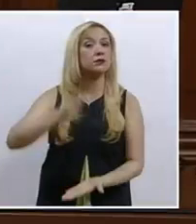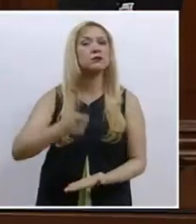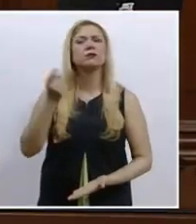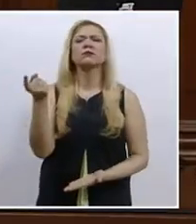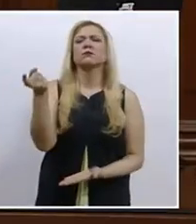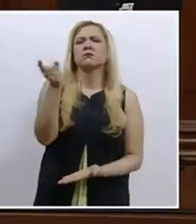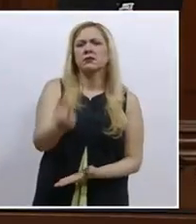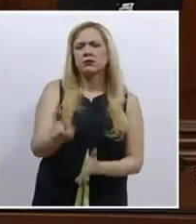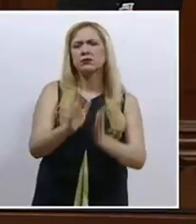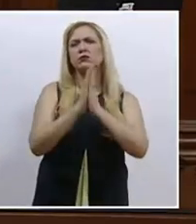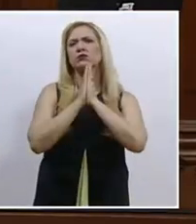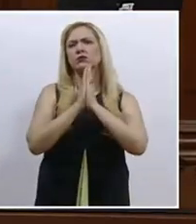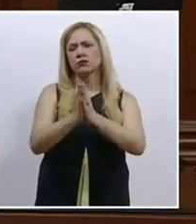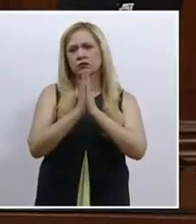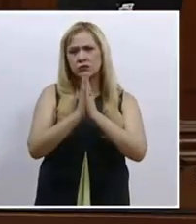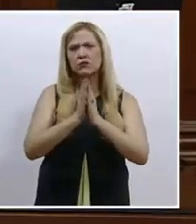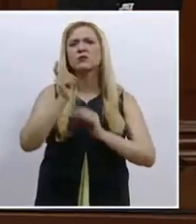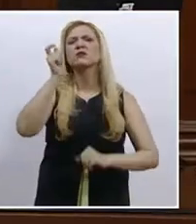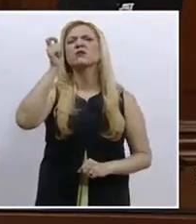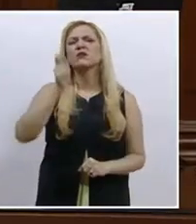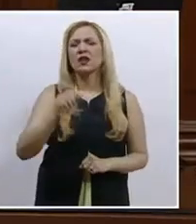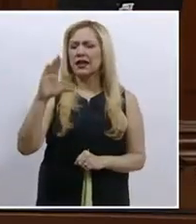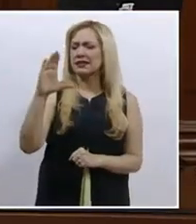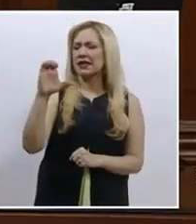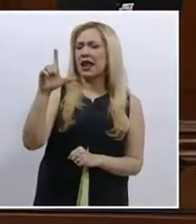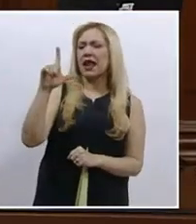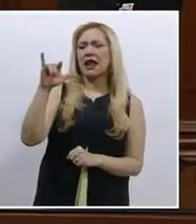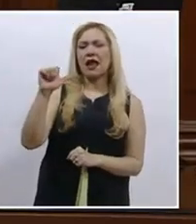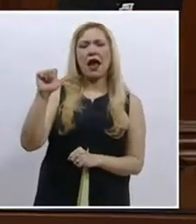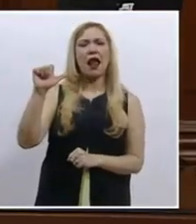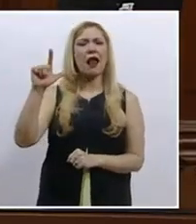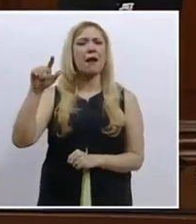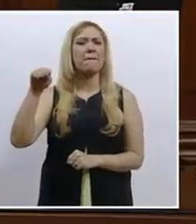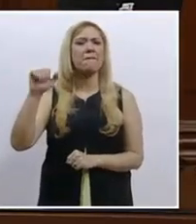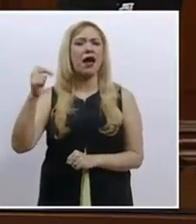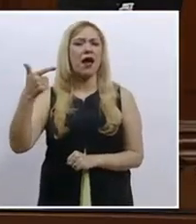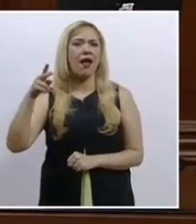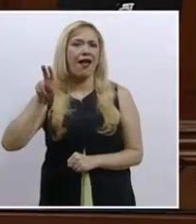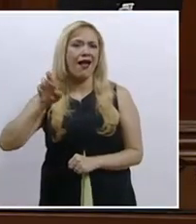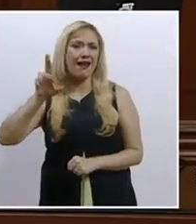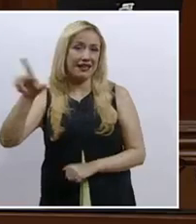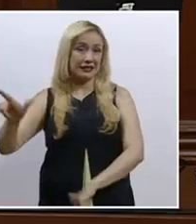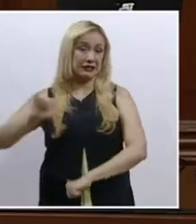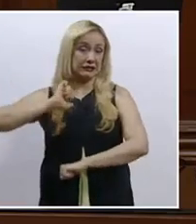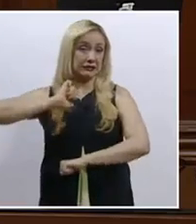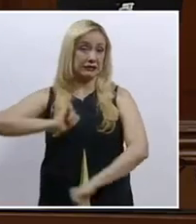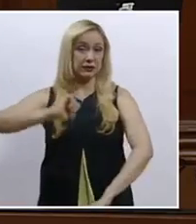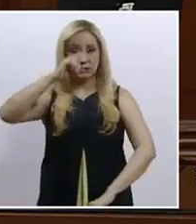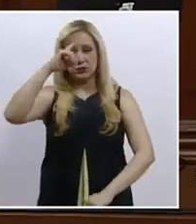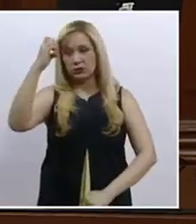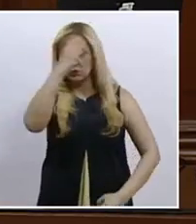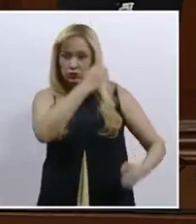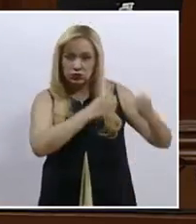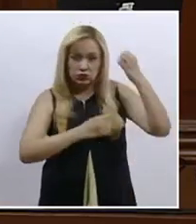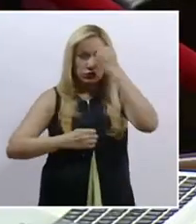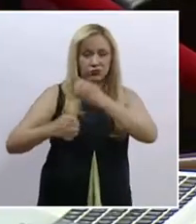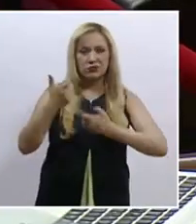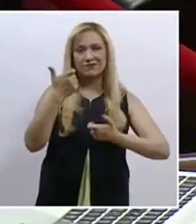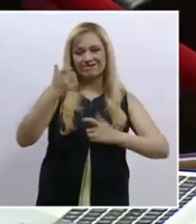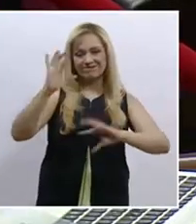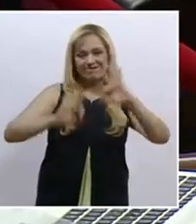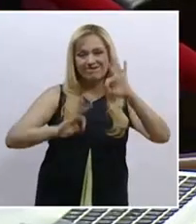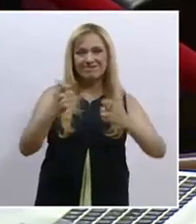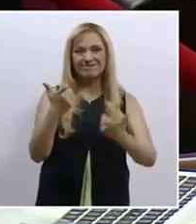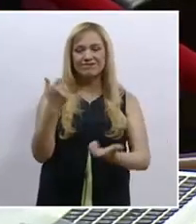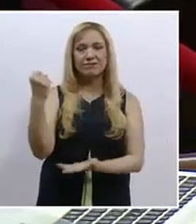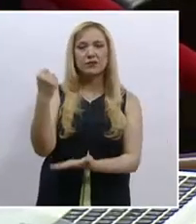ordenó la consignación de Celia Almaguer Hernández, encargada de la Unidad Especializada en Análisis Financiero, y de